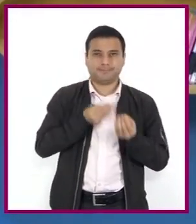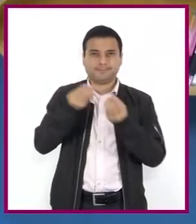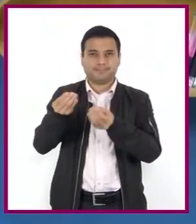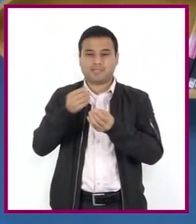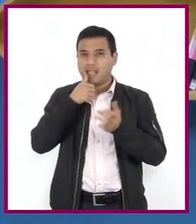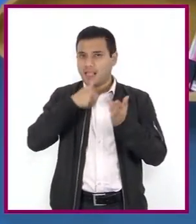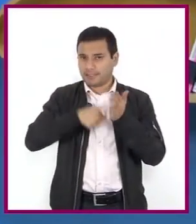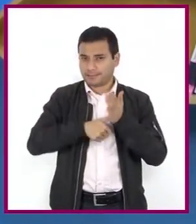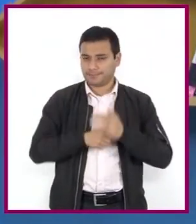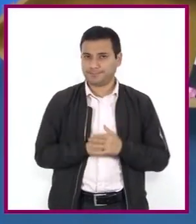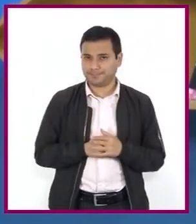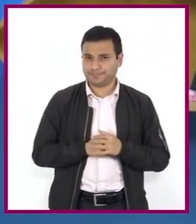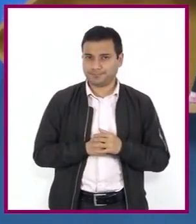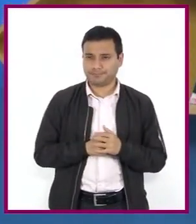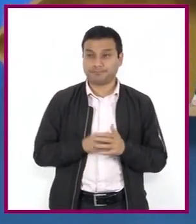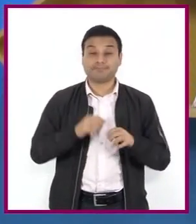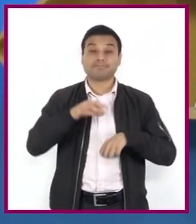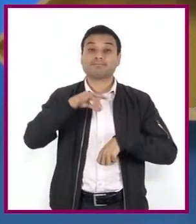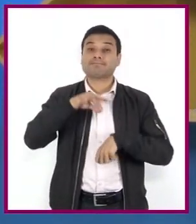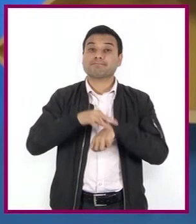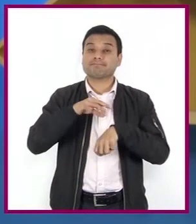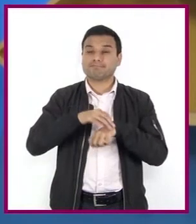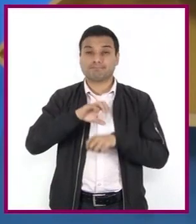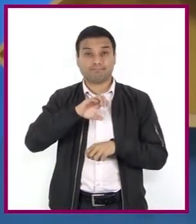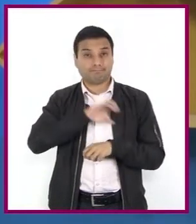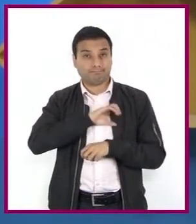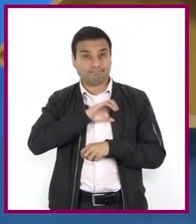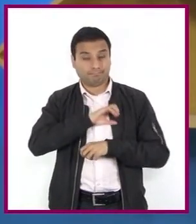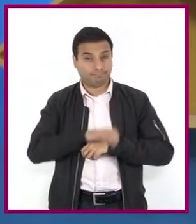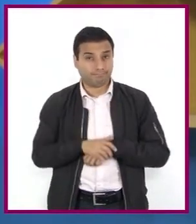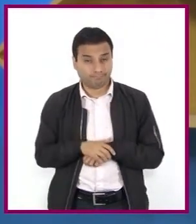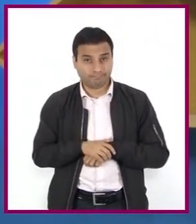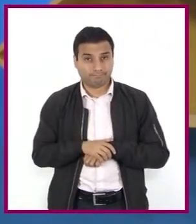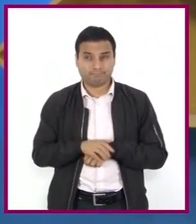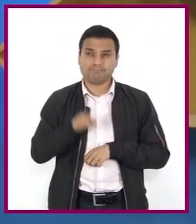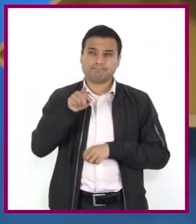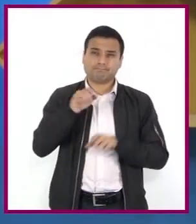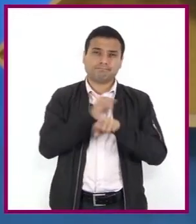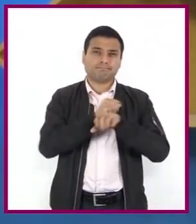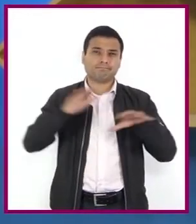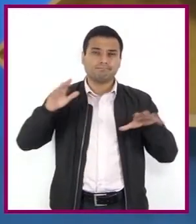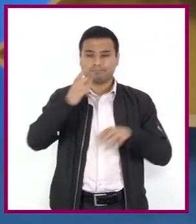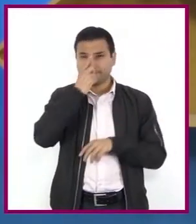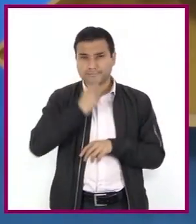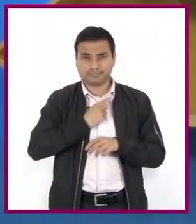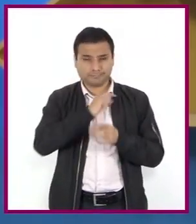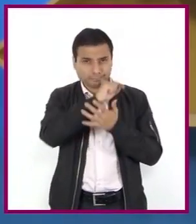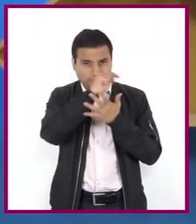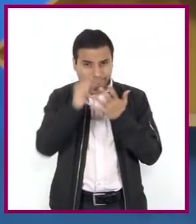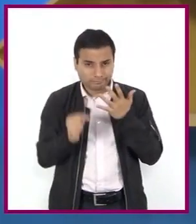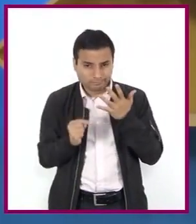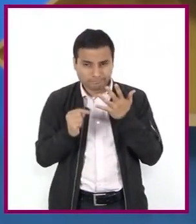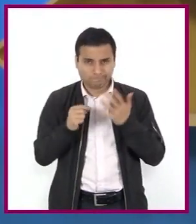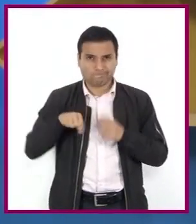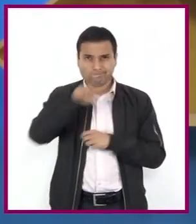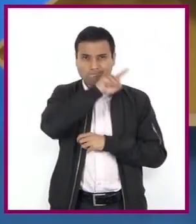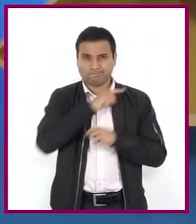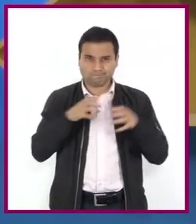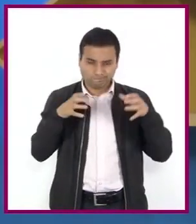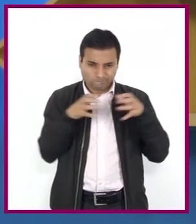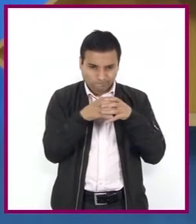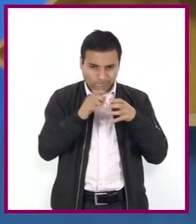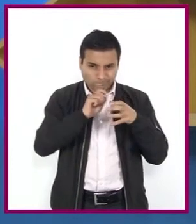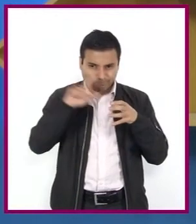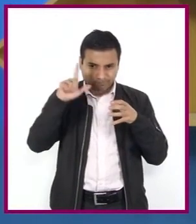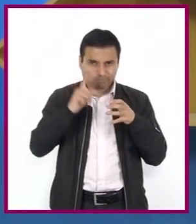carta. Estimado doctor, con base en toda la información que nos ha proporcionado, nuestro departamento de